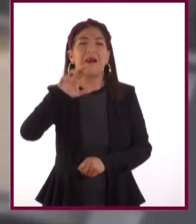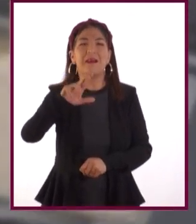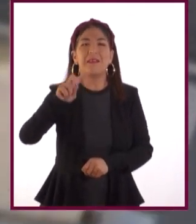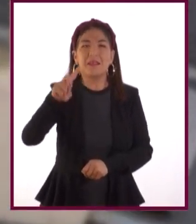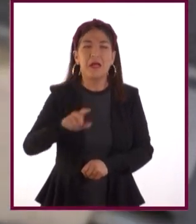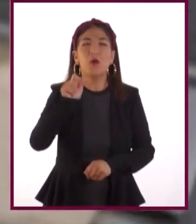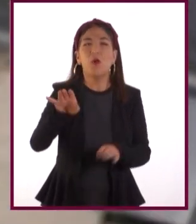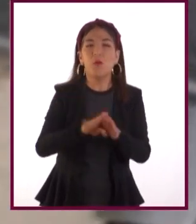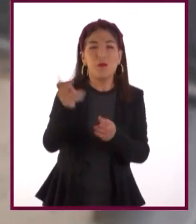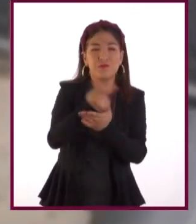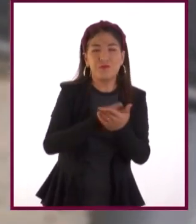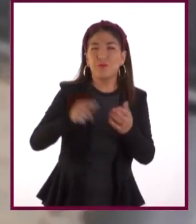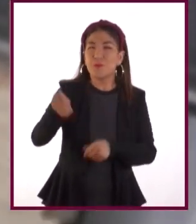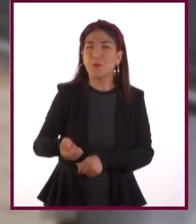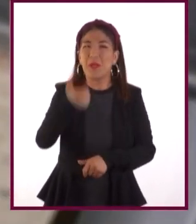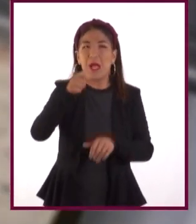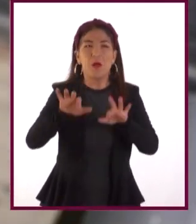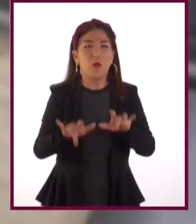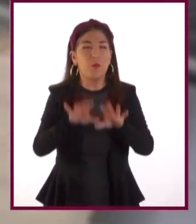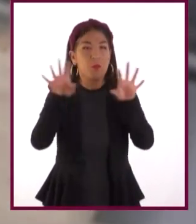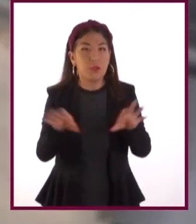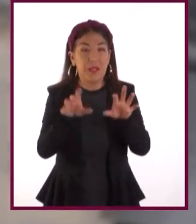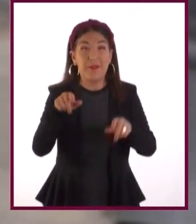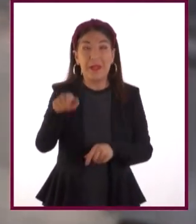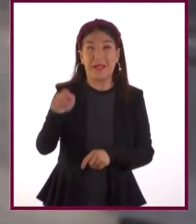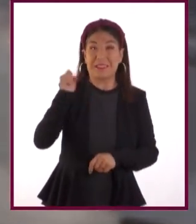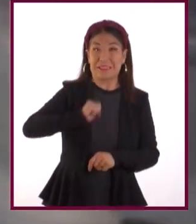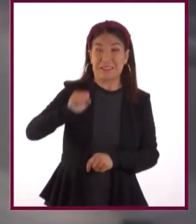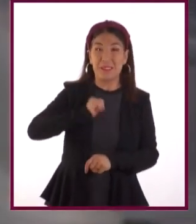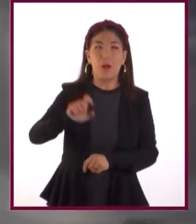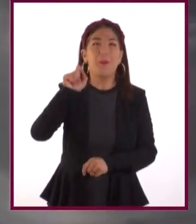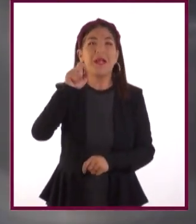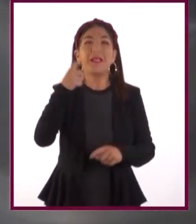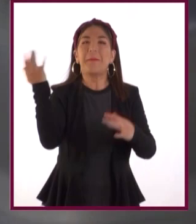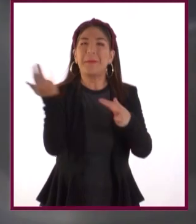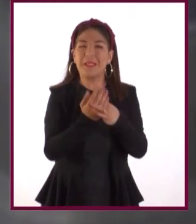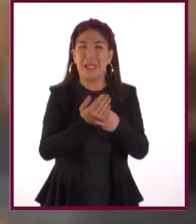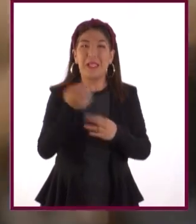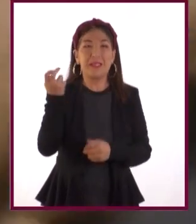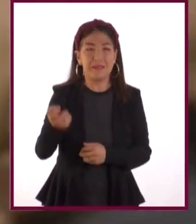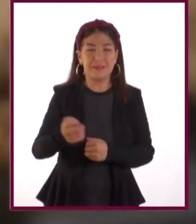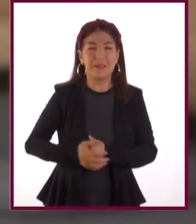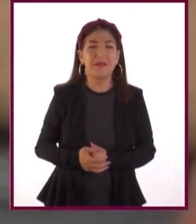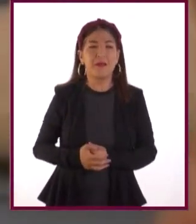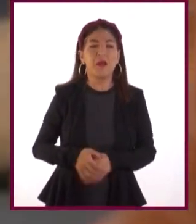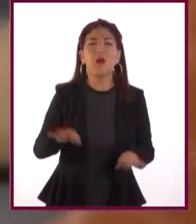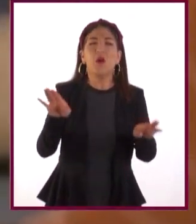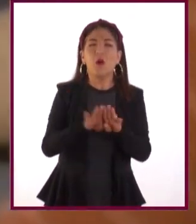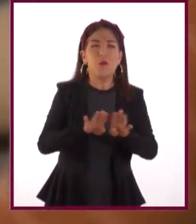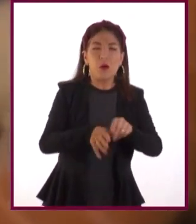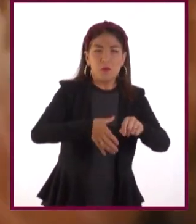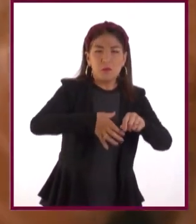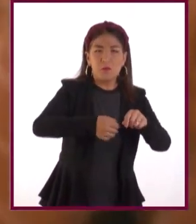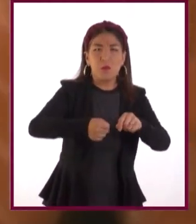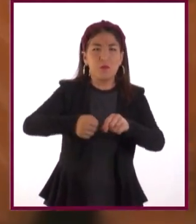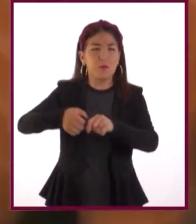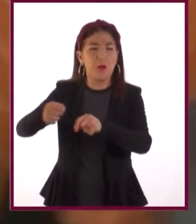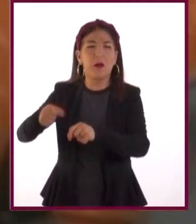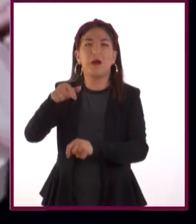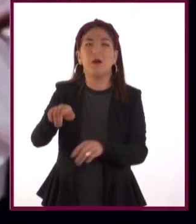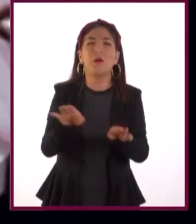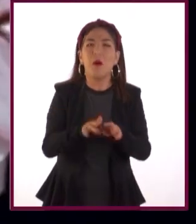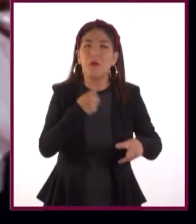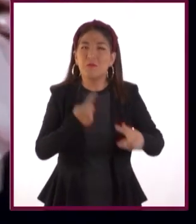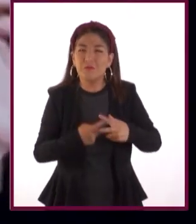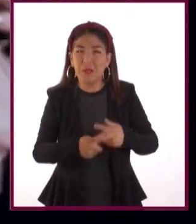se utilizaría para programar las primeras computadoras a mediados del siglo XX. Las perforaciones de estas